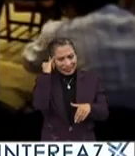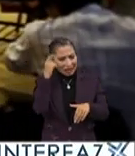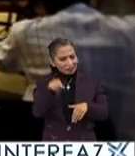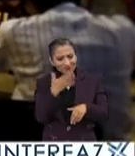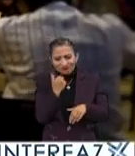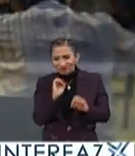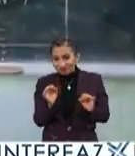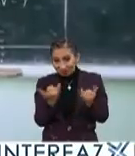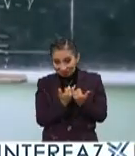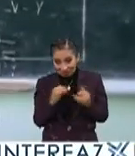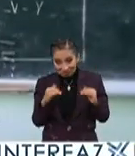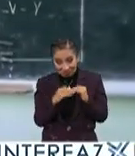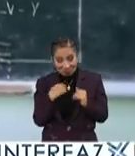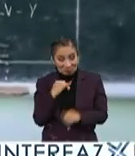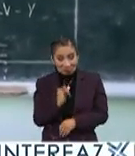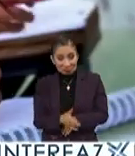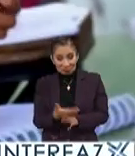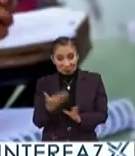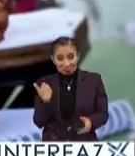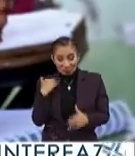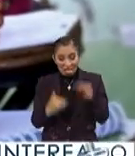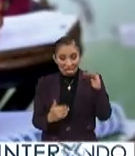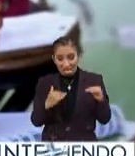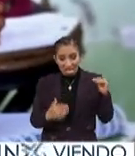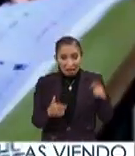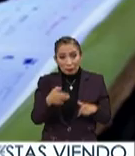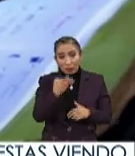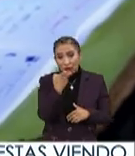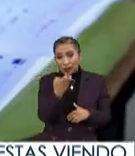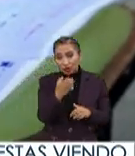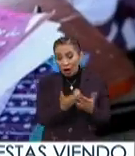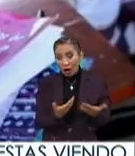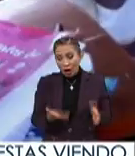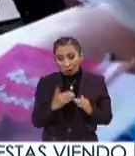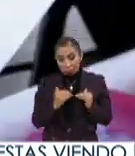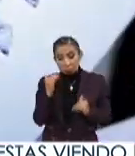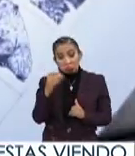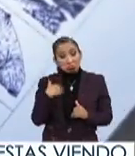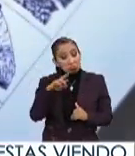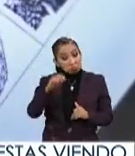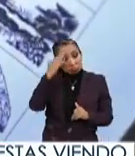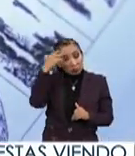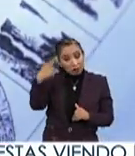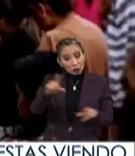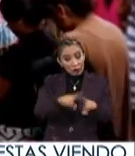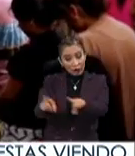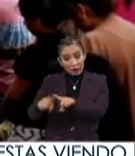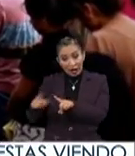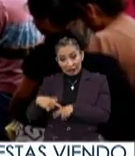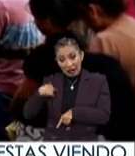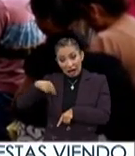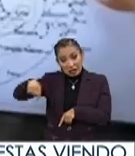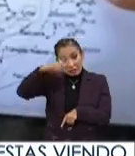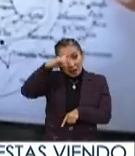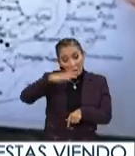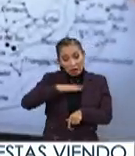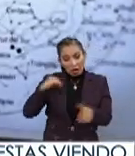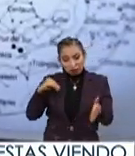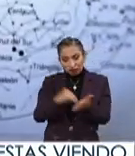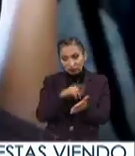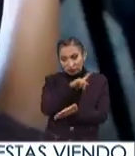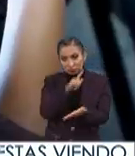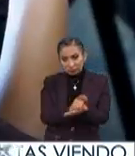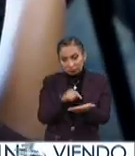no han tenido las mismas oportunidades educativas, por lo que ahora es un gran avance que se reconozca la diversidad del país y se establezca en